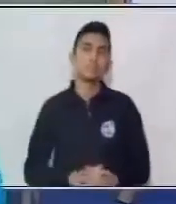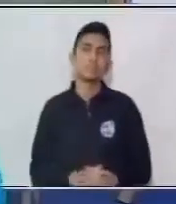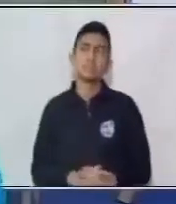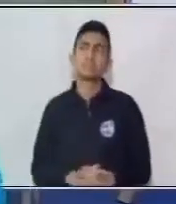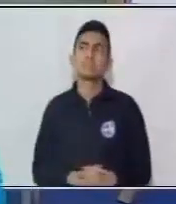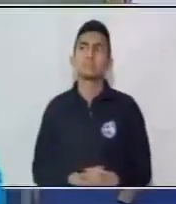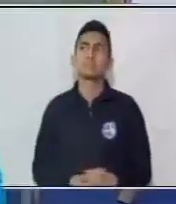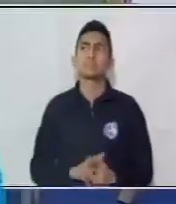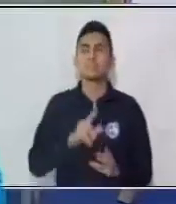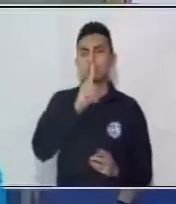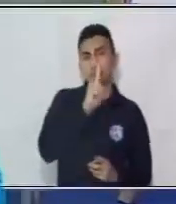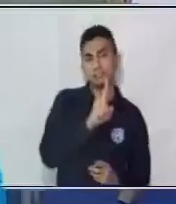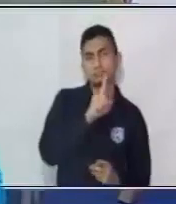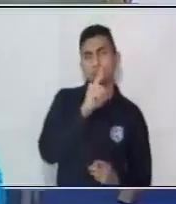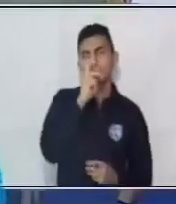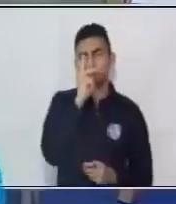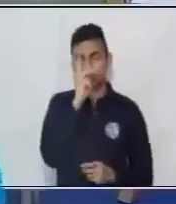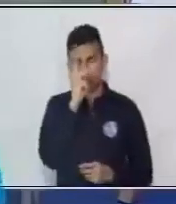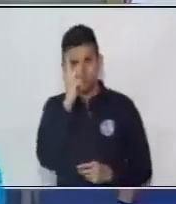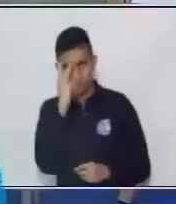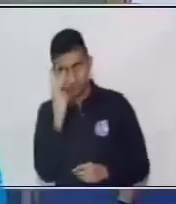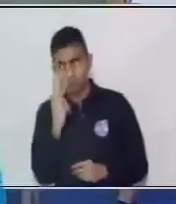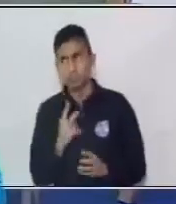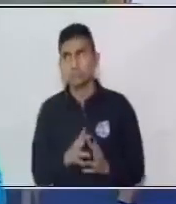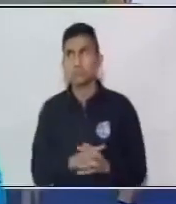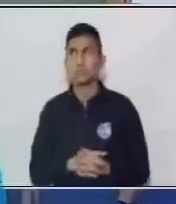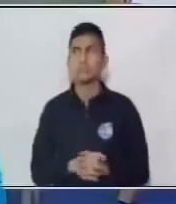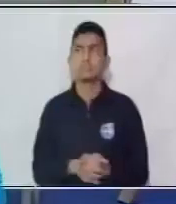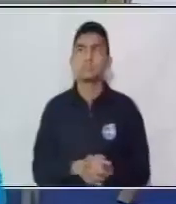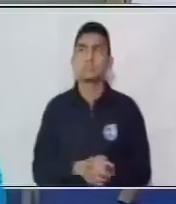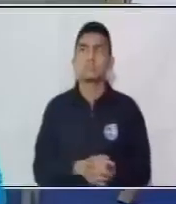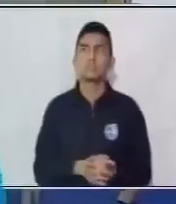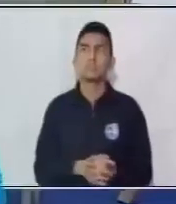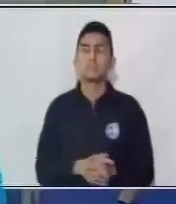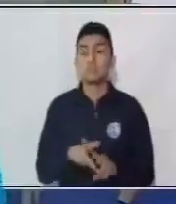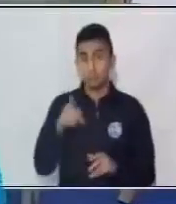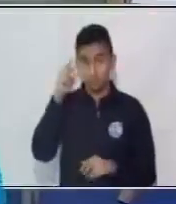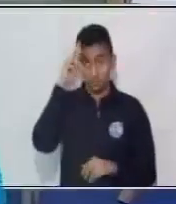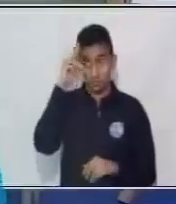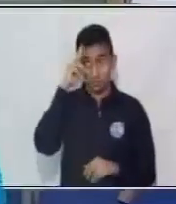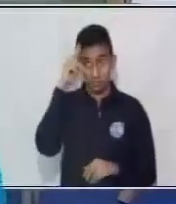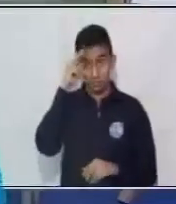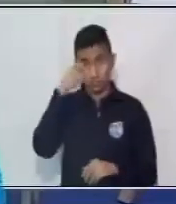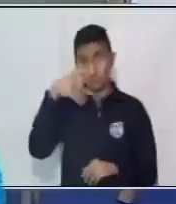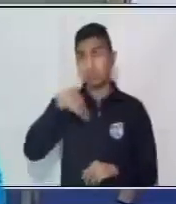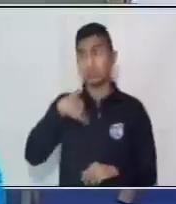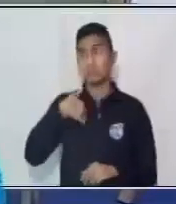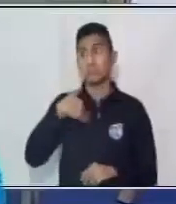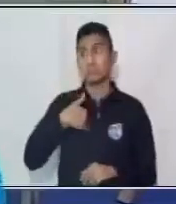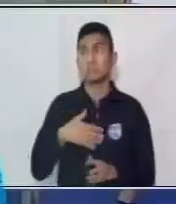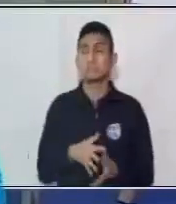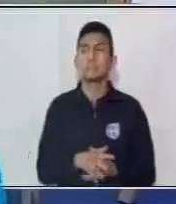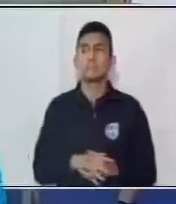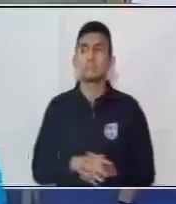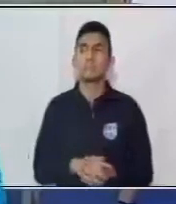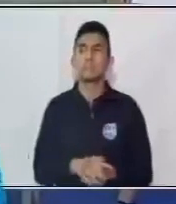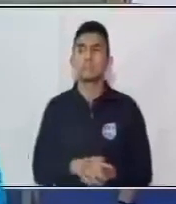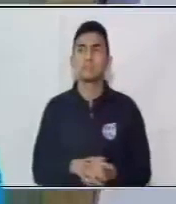1 y 2. Y mitad de nuevo, porque recuerden que tenemos que llegar hasta que la tablita